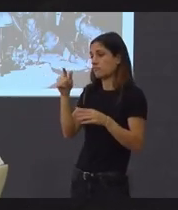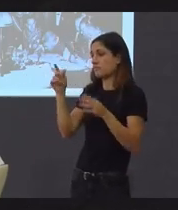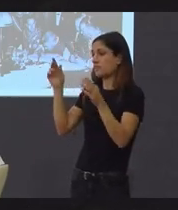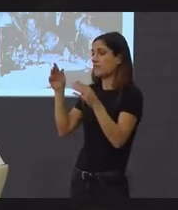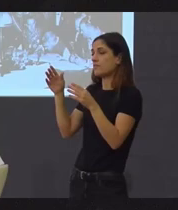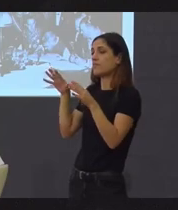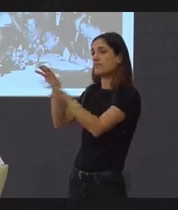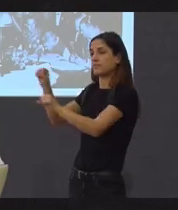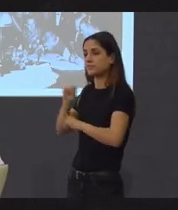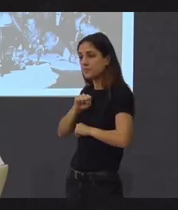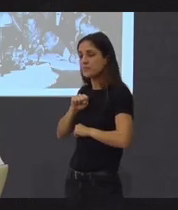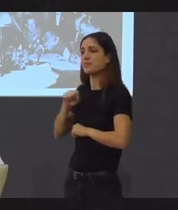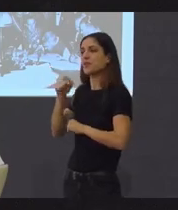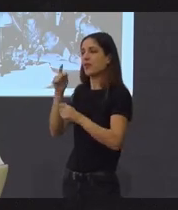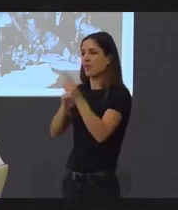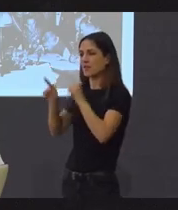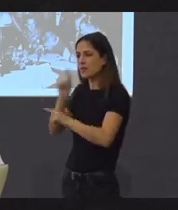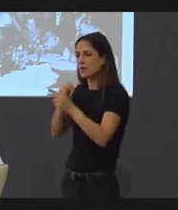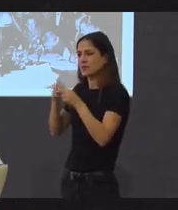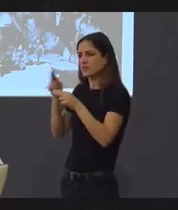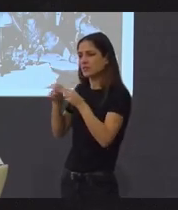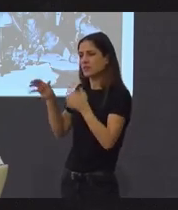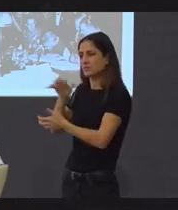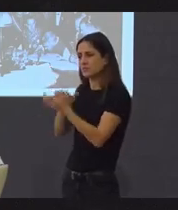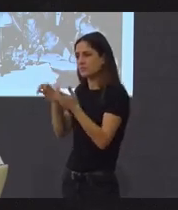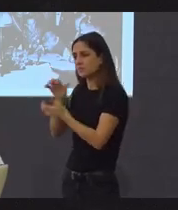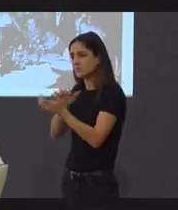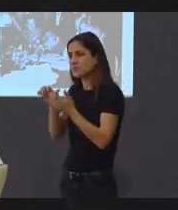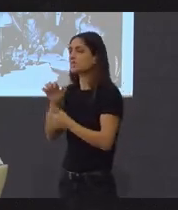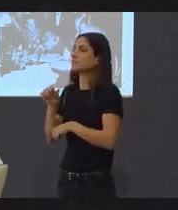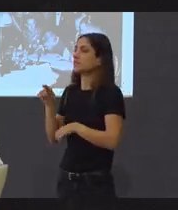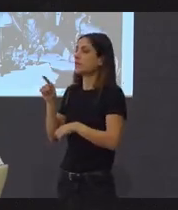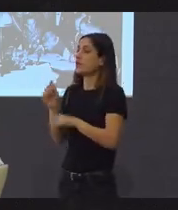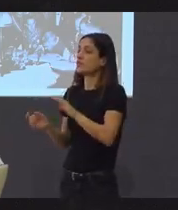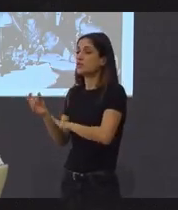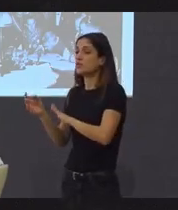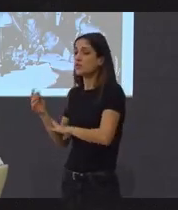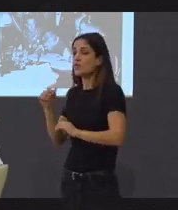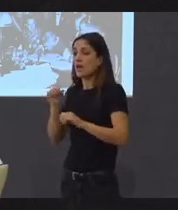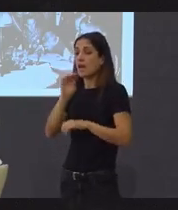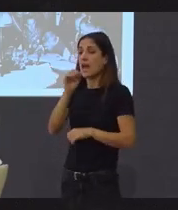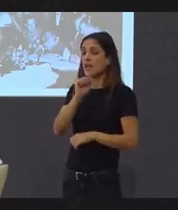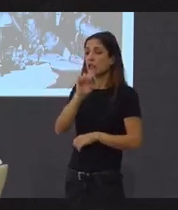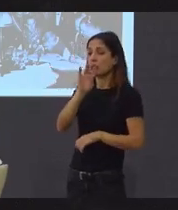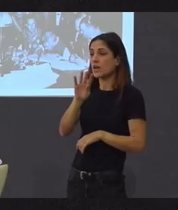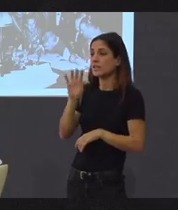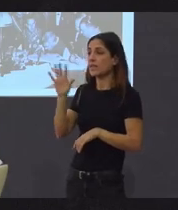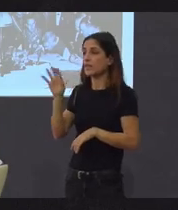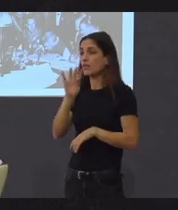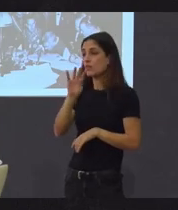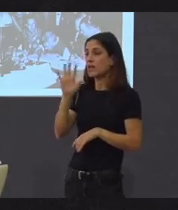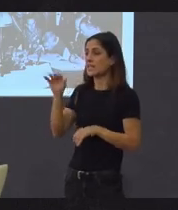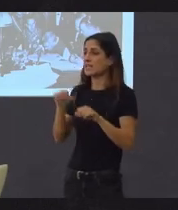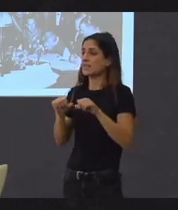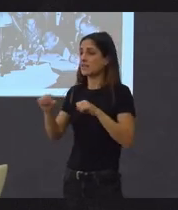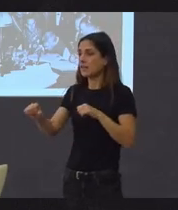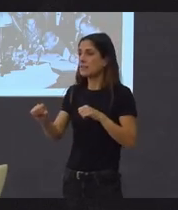relato oficial. O relato oficial de régimen, a partir do ano 45, a partir do ano 46, vai ser o relato da cruzada.